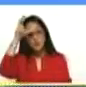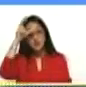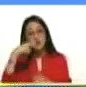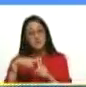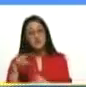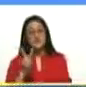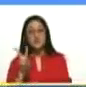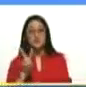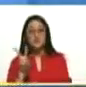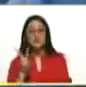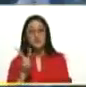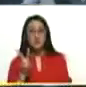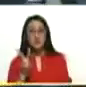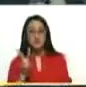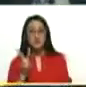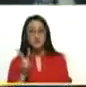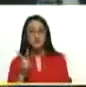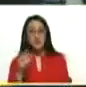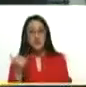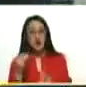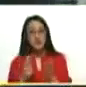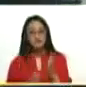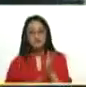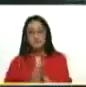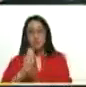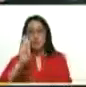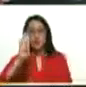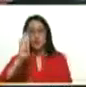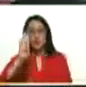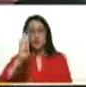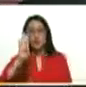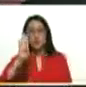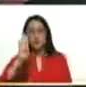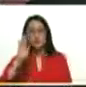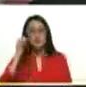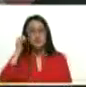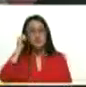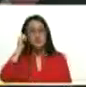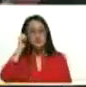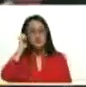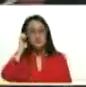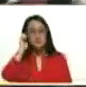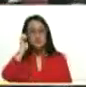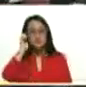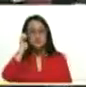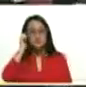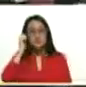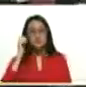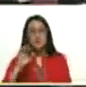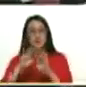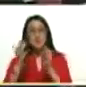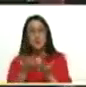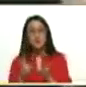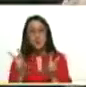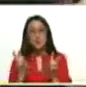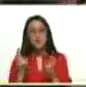Venezuela, vamos adelante en la vanguardia de la construcción de ese mundo